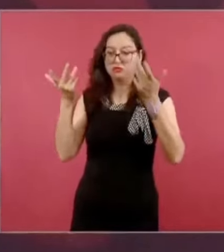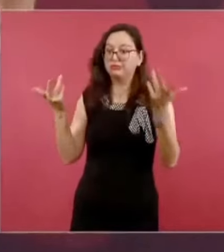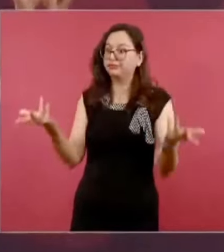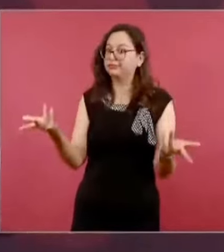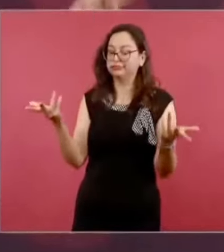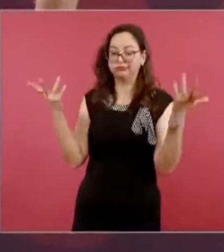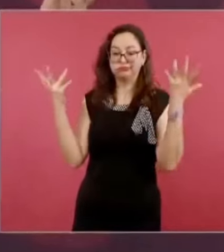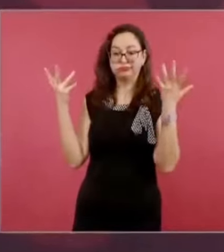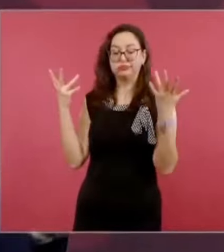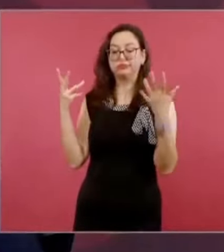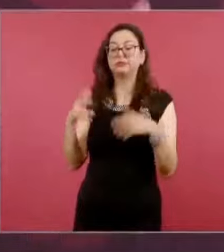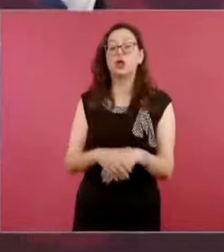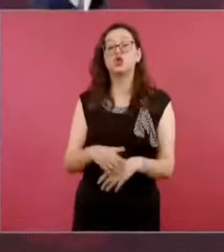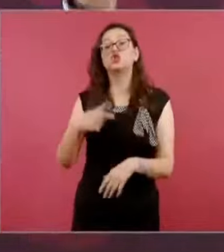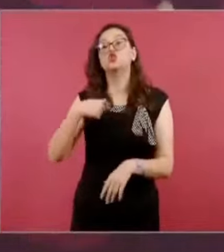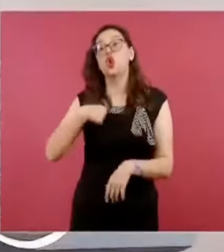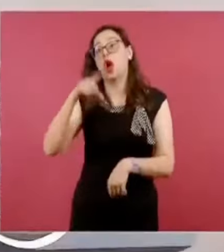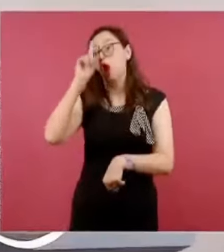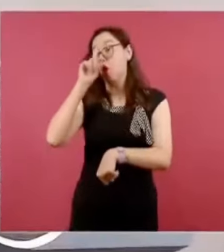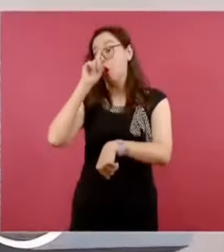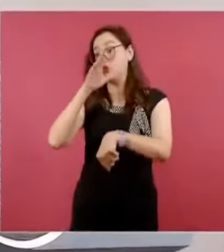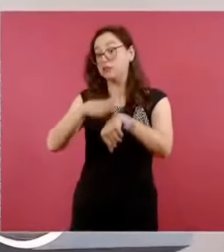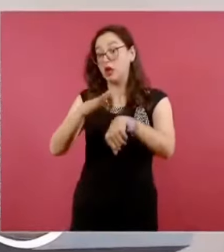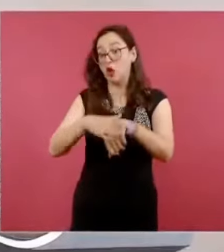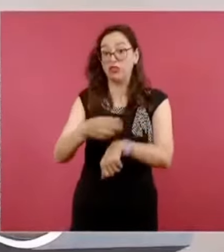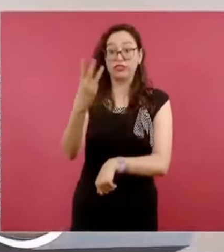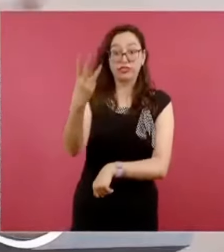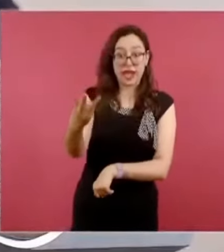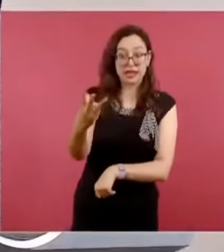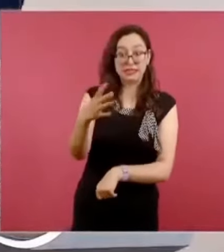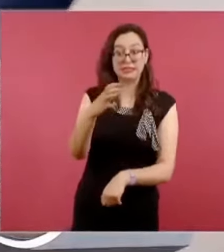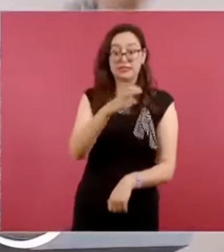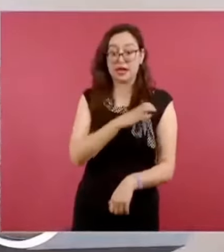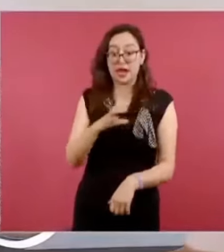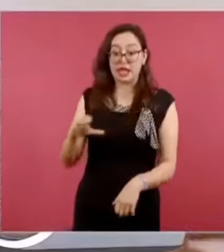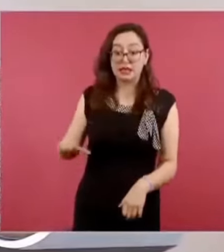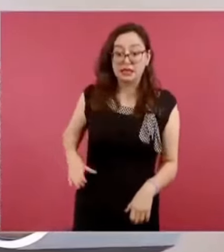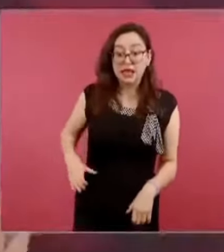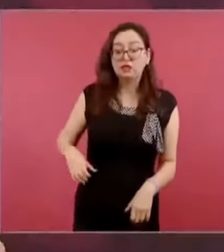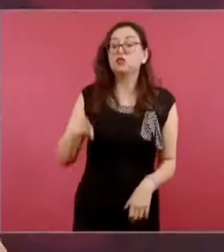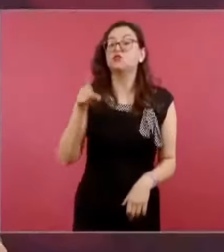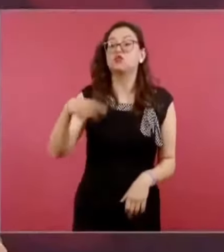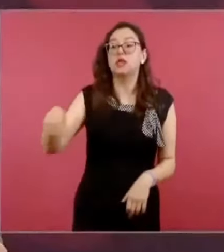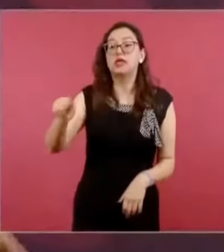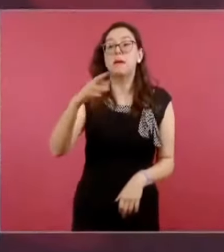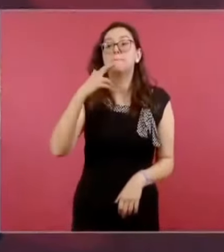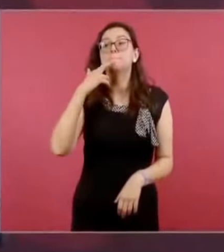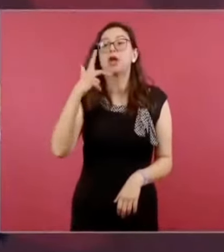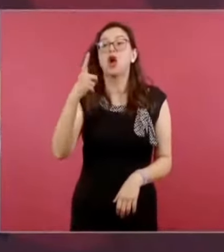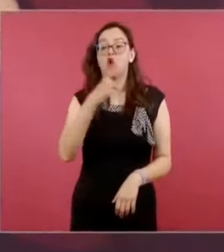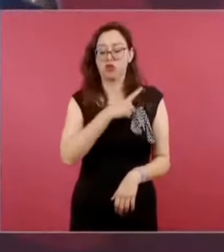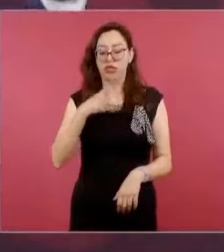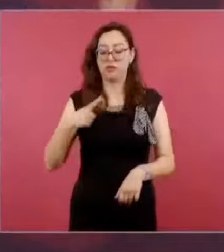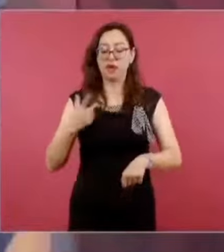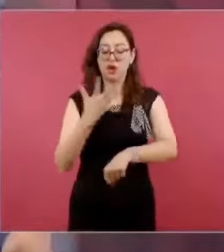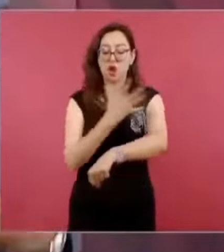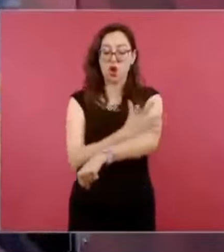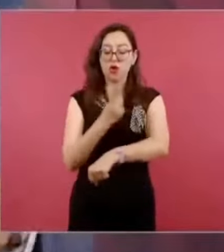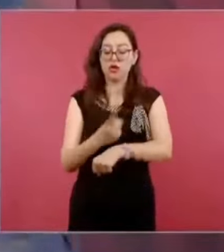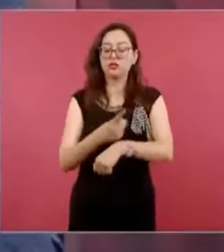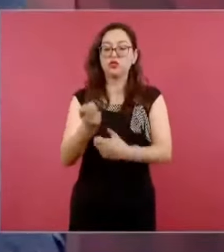lo más auténticos posible, actúen como son, digan lo que